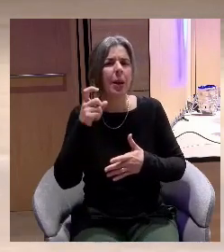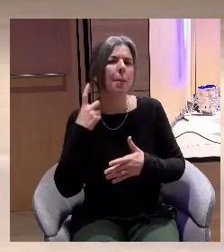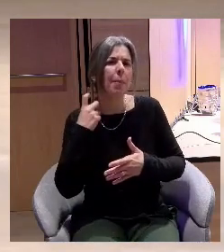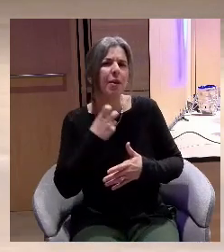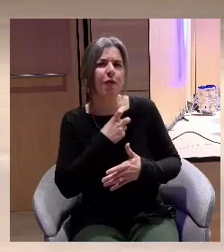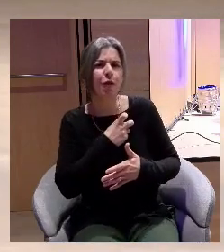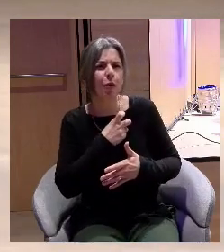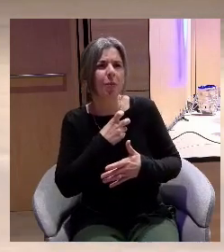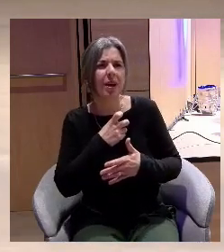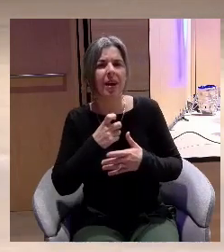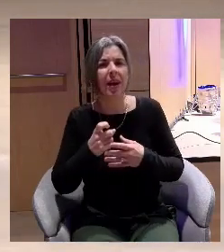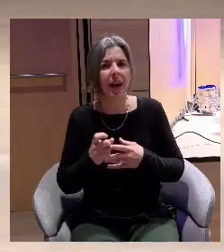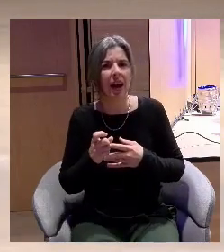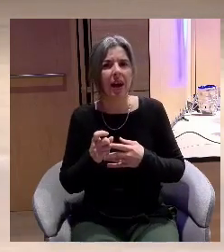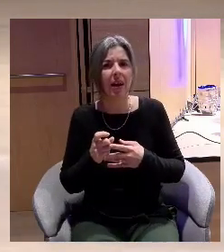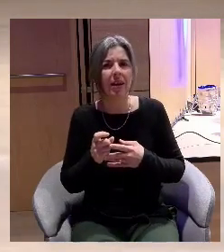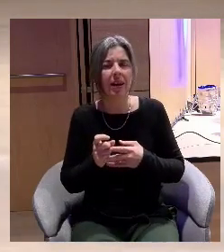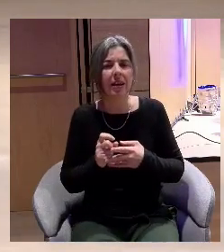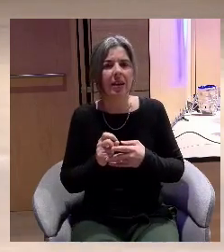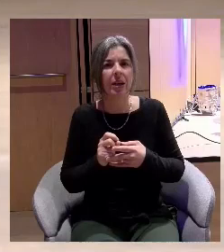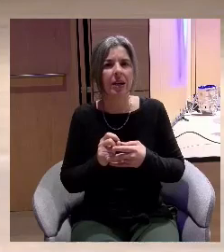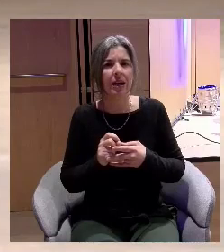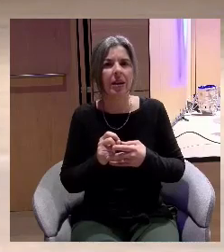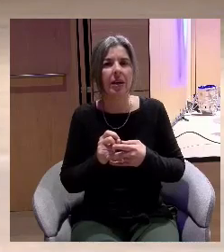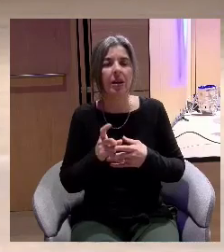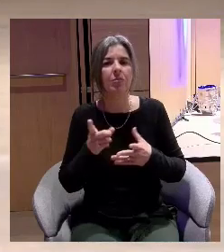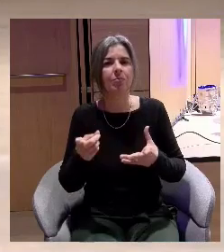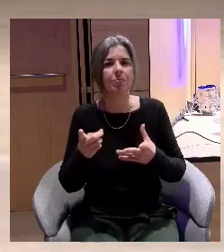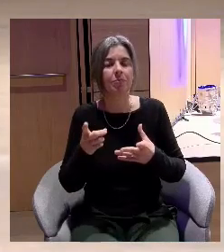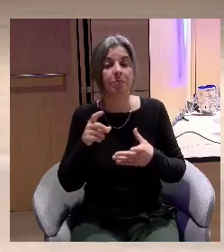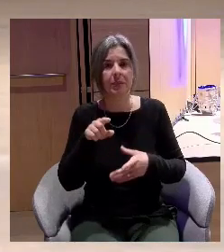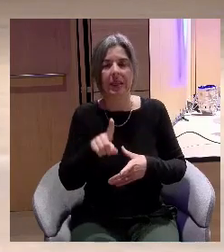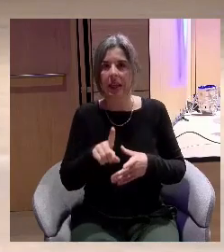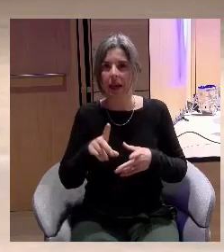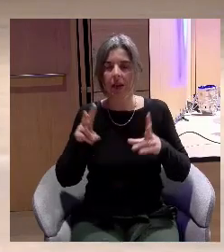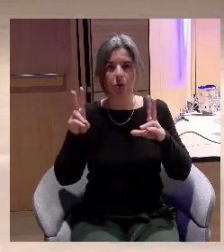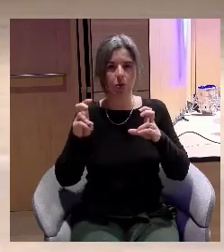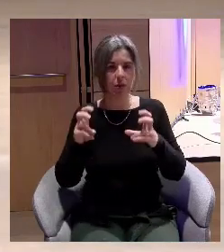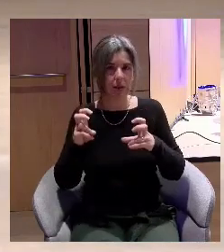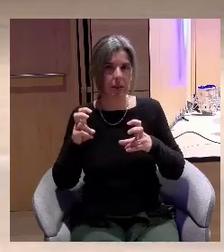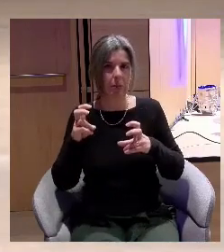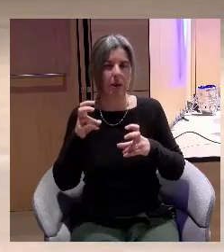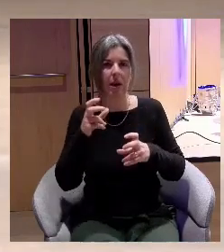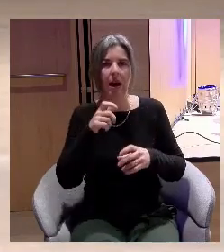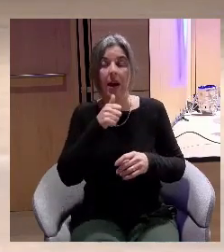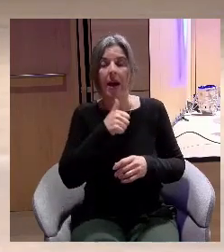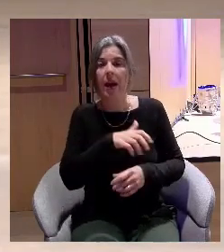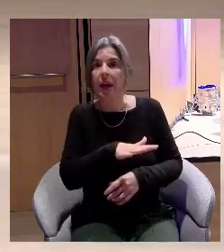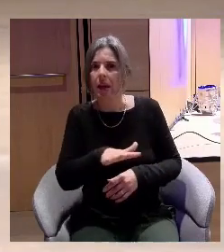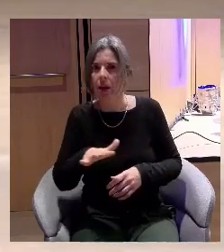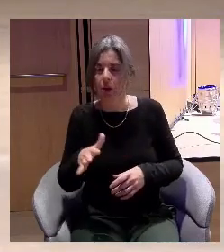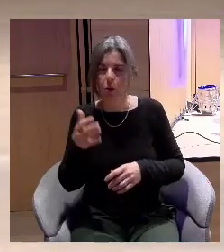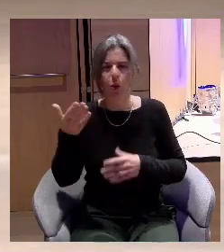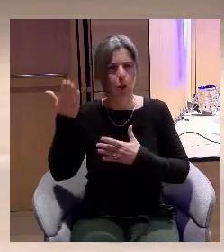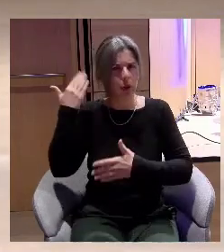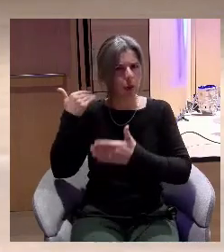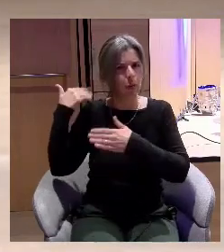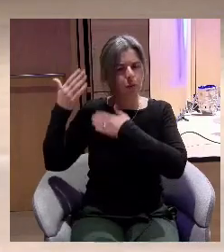¿Sí? Esa ha sido una posición histórica. ¿Para qué invertimos ahí si estás mal? Ya